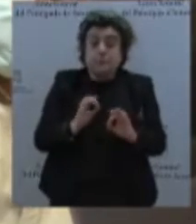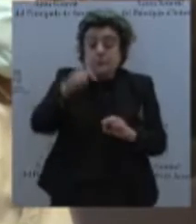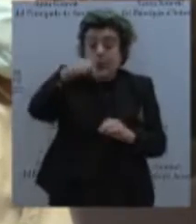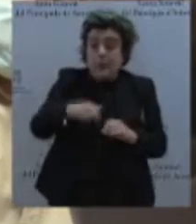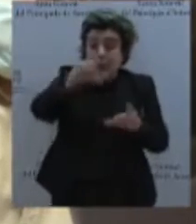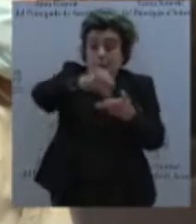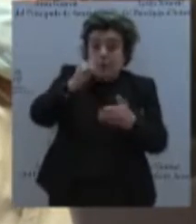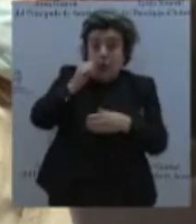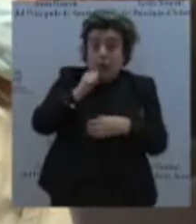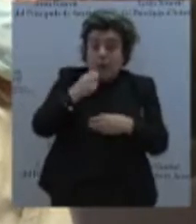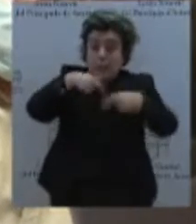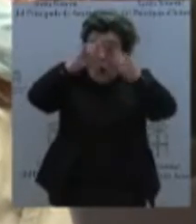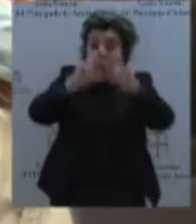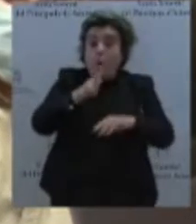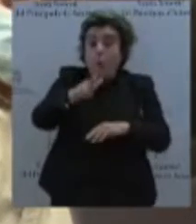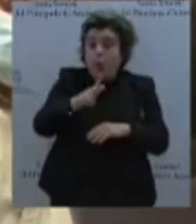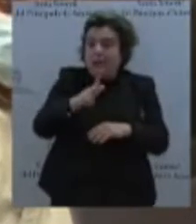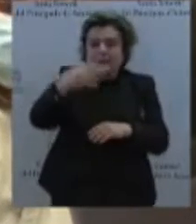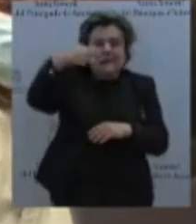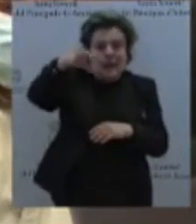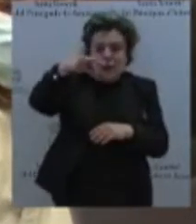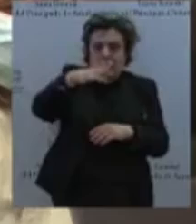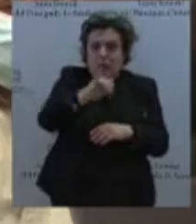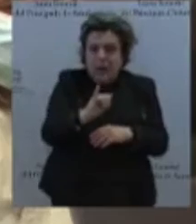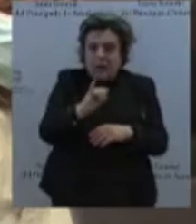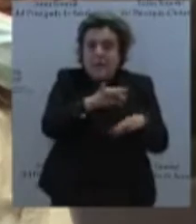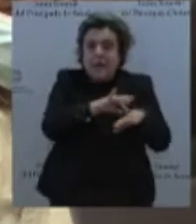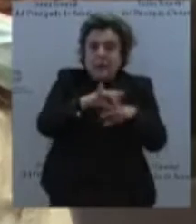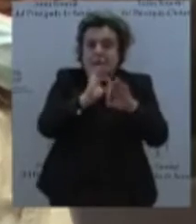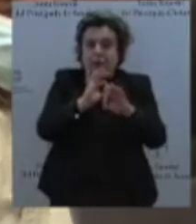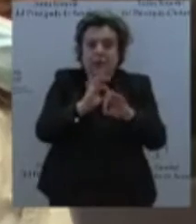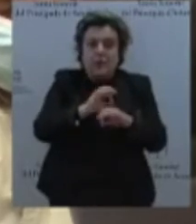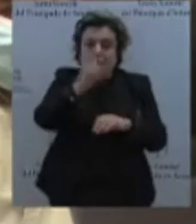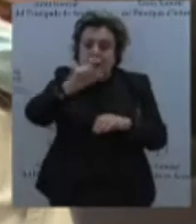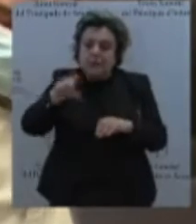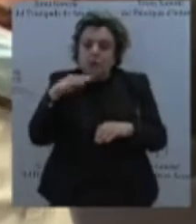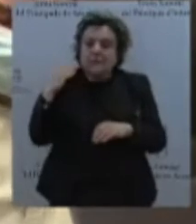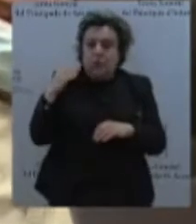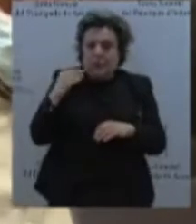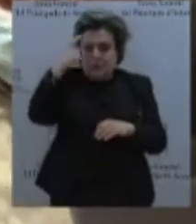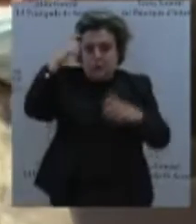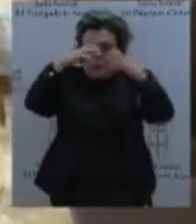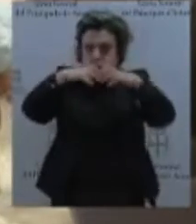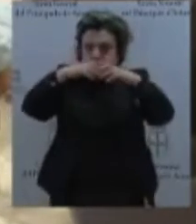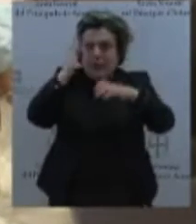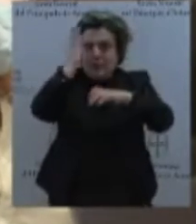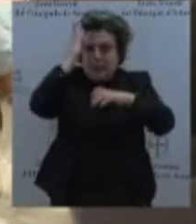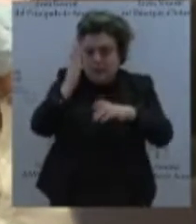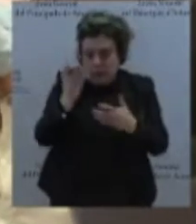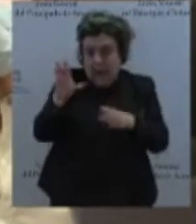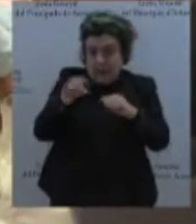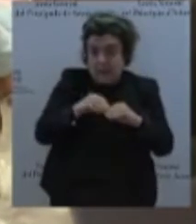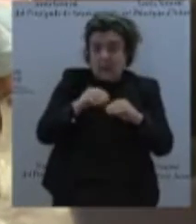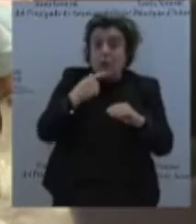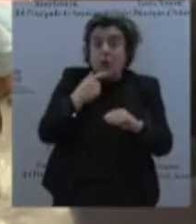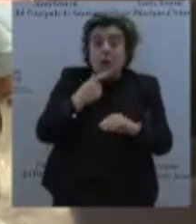y el de referencia para pacientes jóvenes con daño cerebral adquirido. Los pacientes de mayor edad que requieren rehabilitación en régimen de ingreso hospitalario